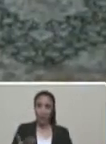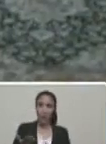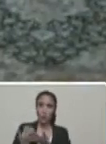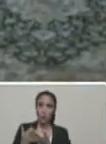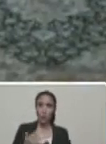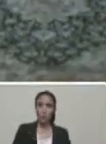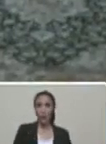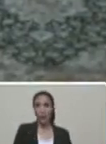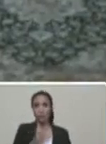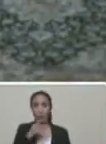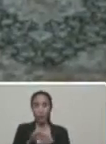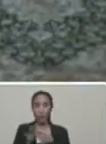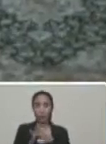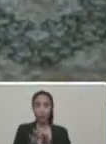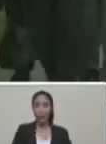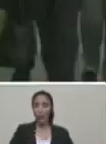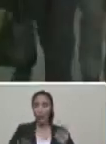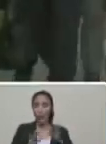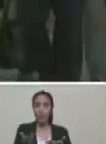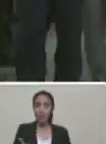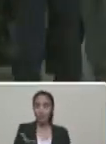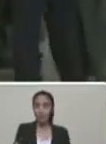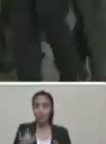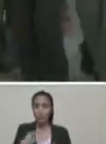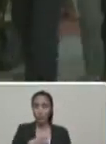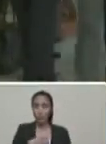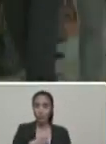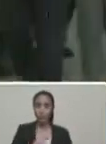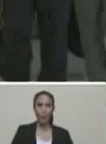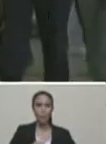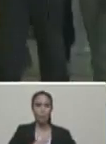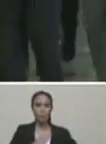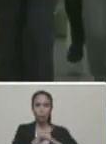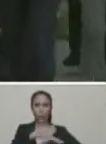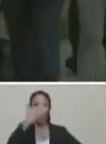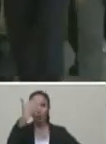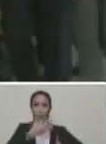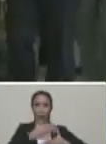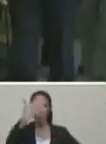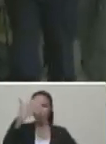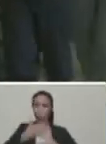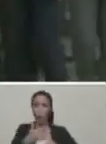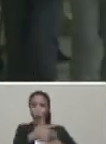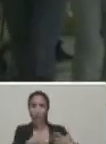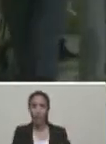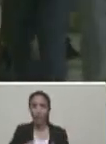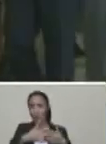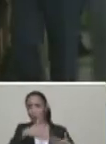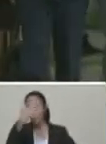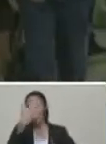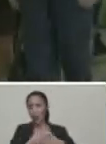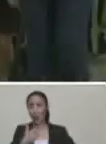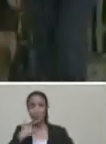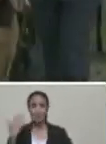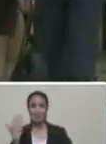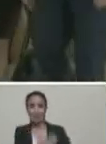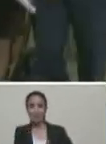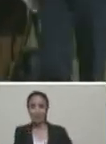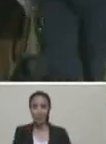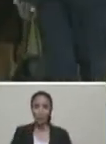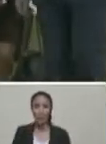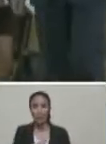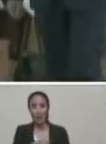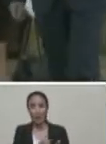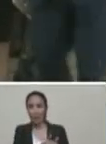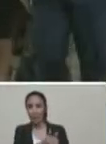no pudiera funcionar el sistema de salud. Nosotros, con el bloqueo asesino del gobierno de Estados Unidos, nosotros, con la